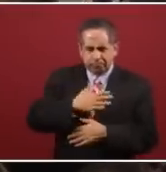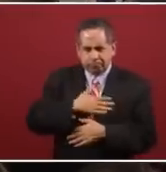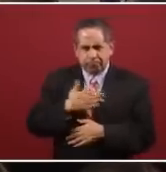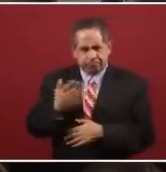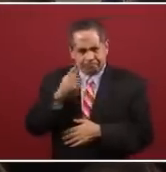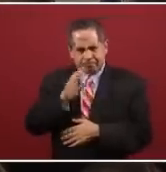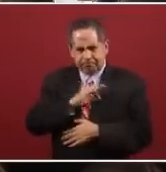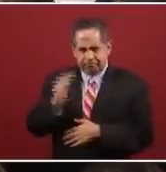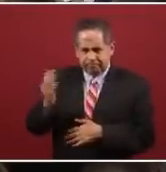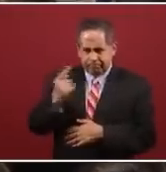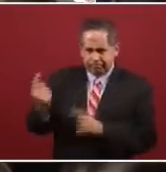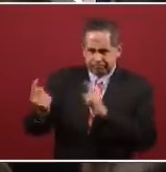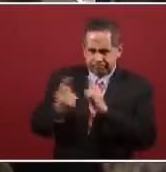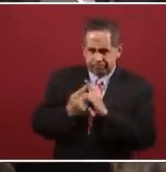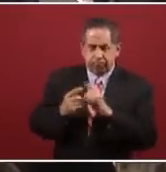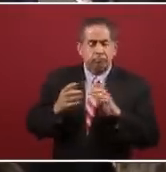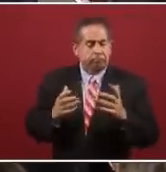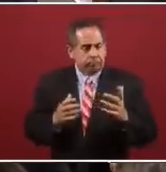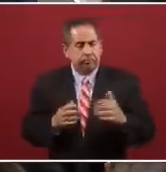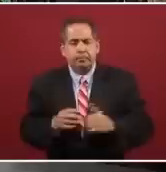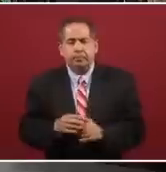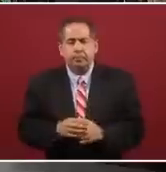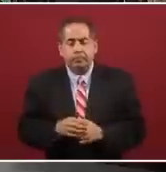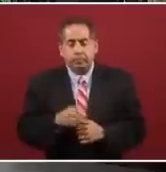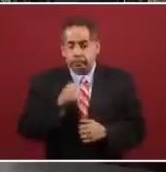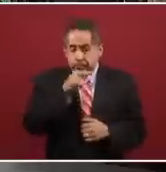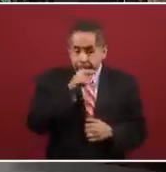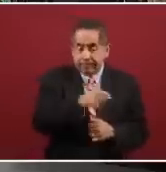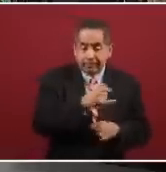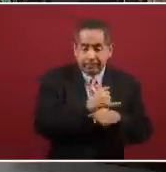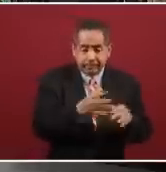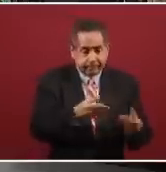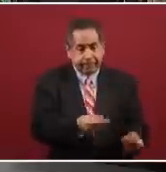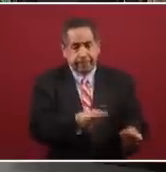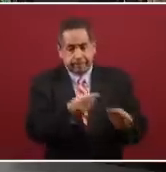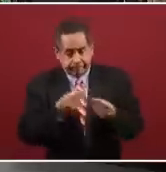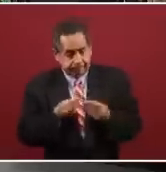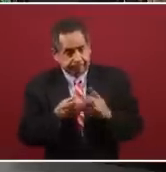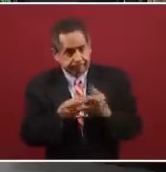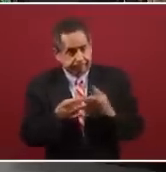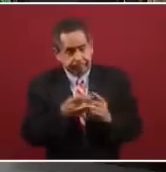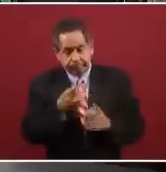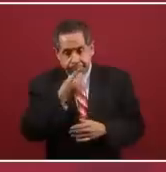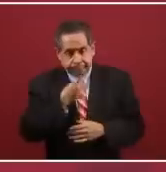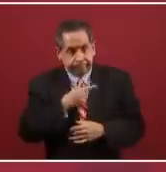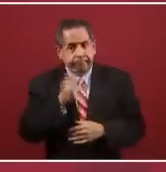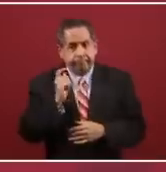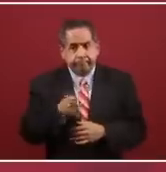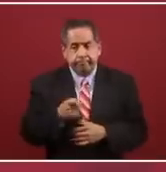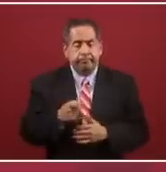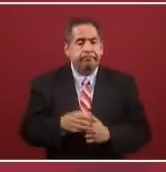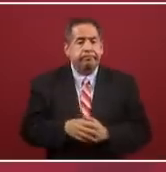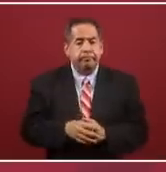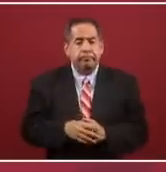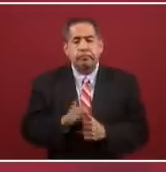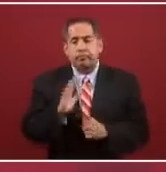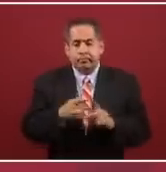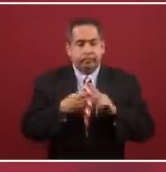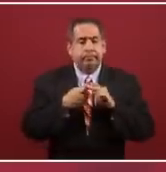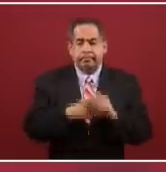ido. Y lo que me informó es que ya